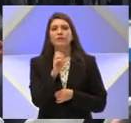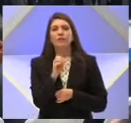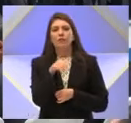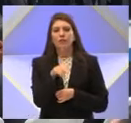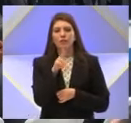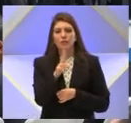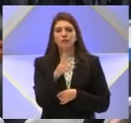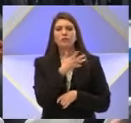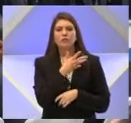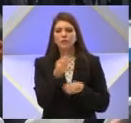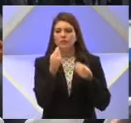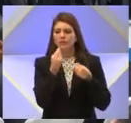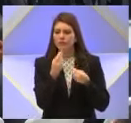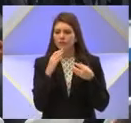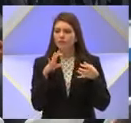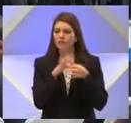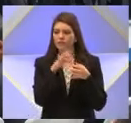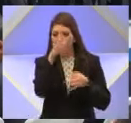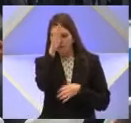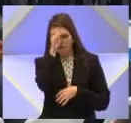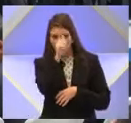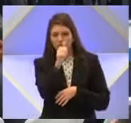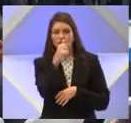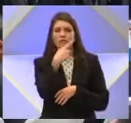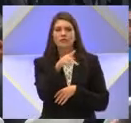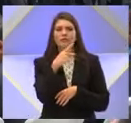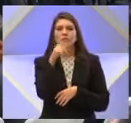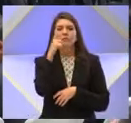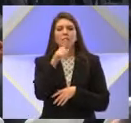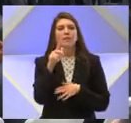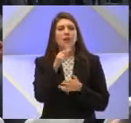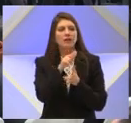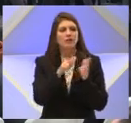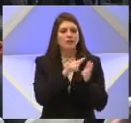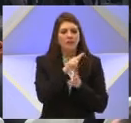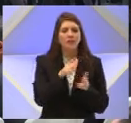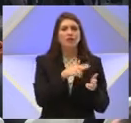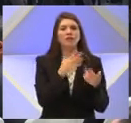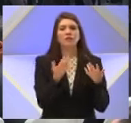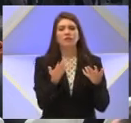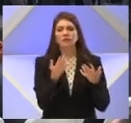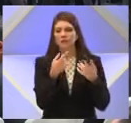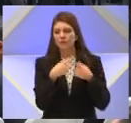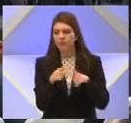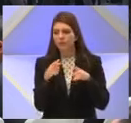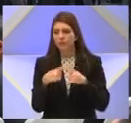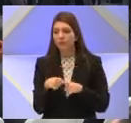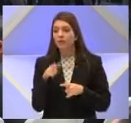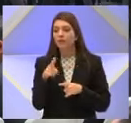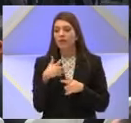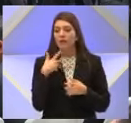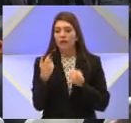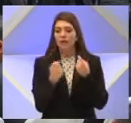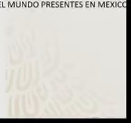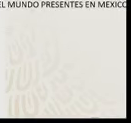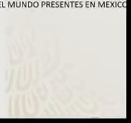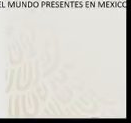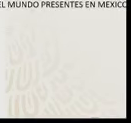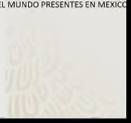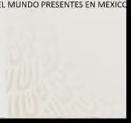tenemos muchísimo en la tratado de uso pacífico del espacio 55 estos son algunas otras cuestiones